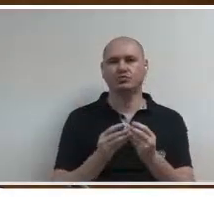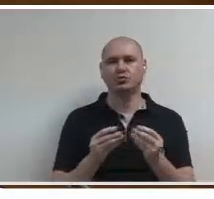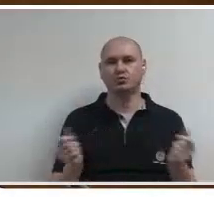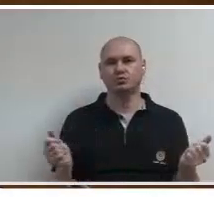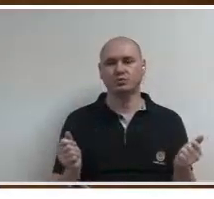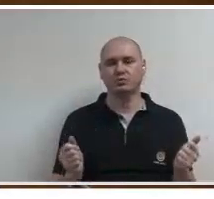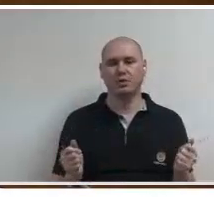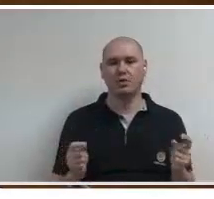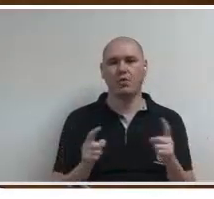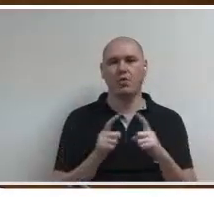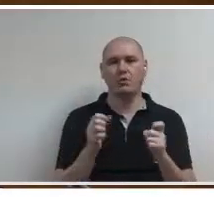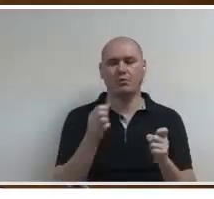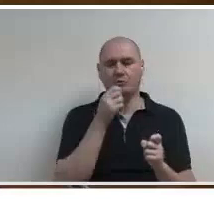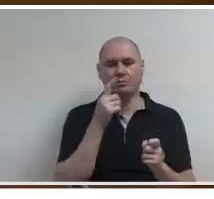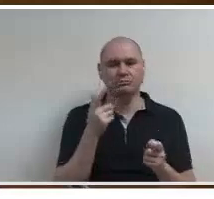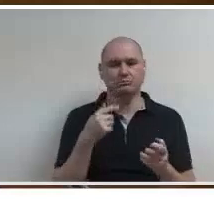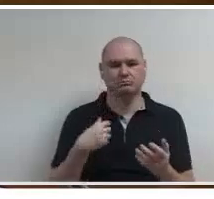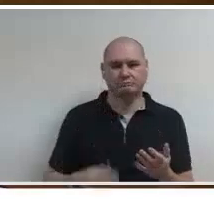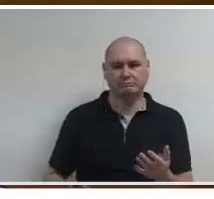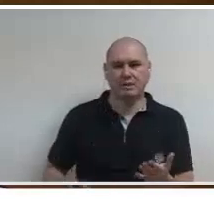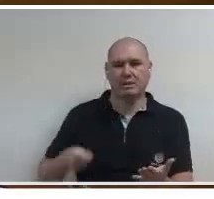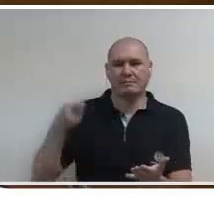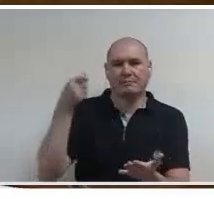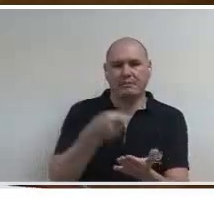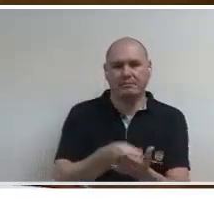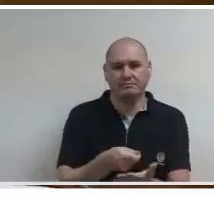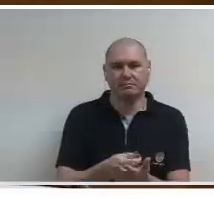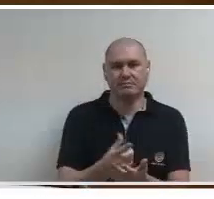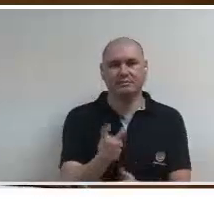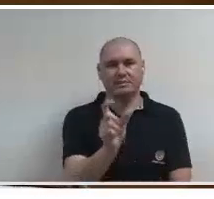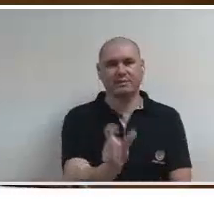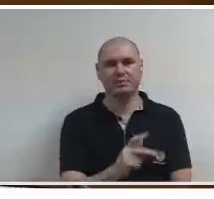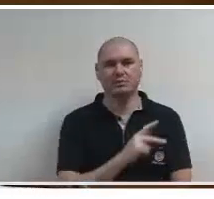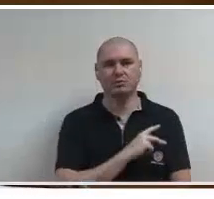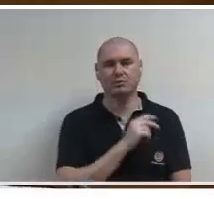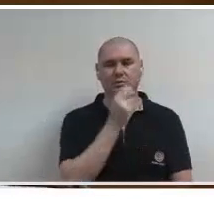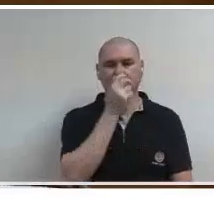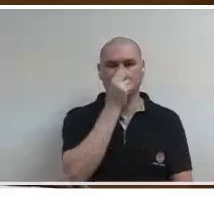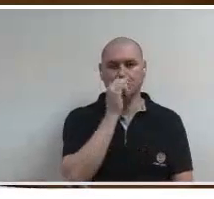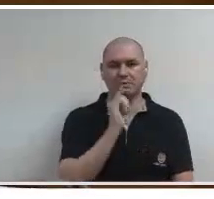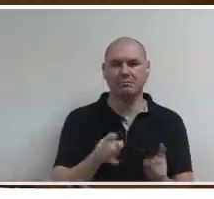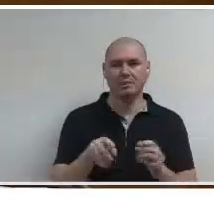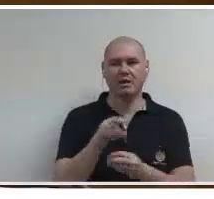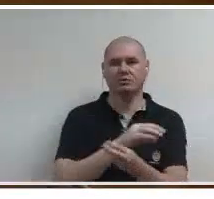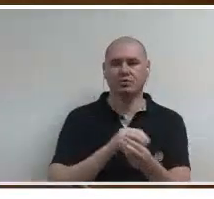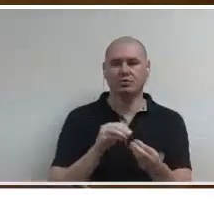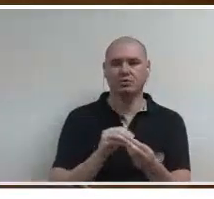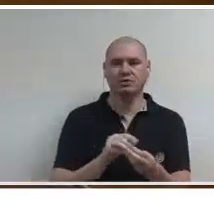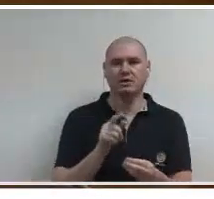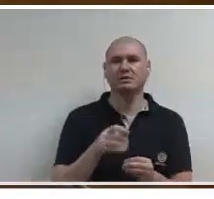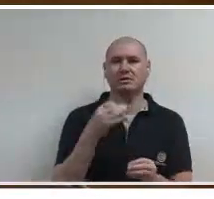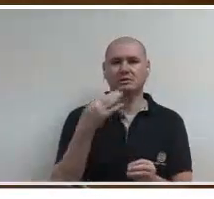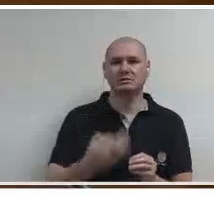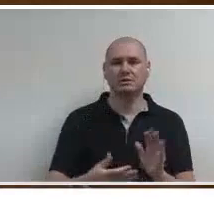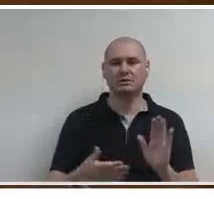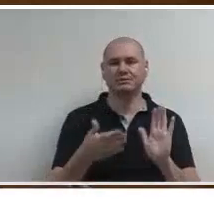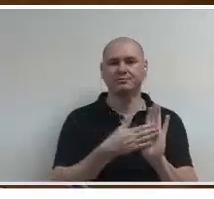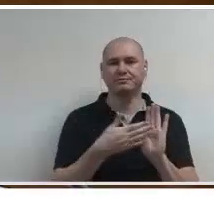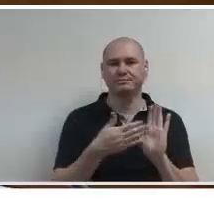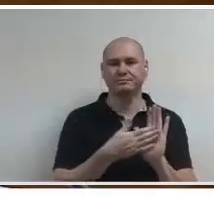Ja, todo eso, pe ya hemos oído, pe sistema de justicia, pe. Ya, y sube, pe. Va ahí, oye, ya puedo,